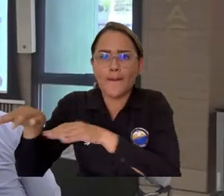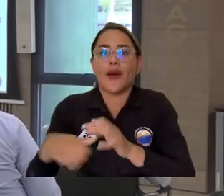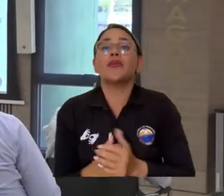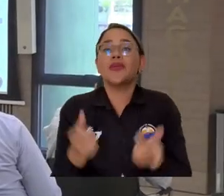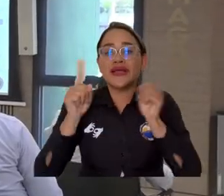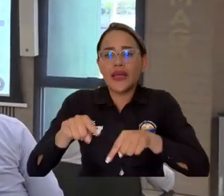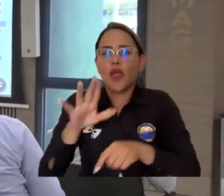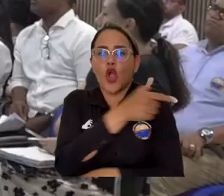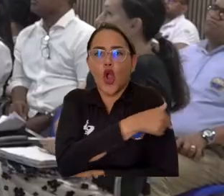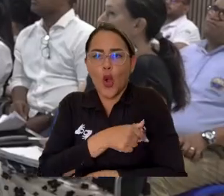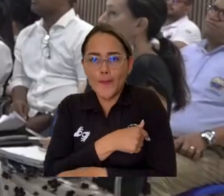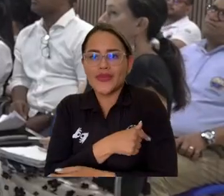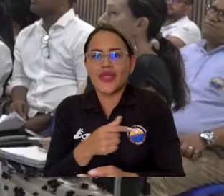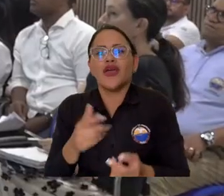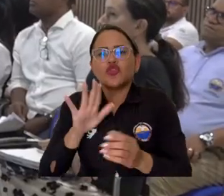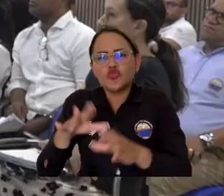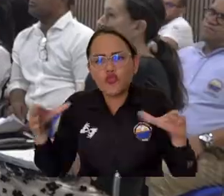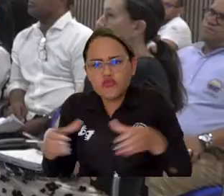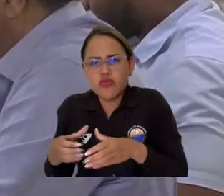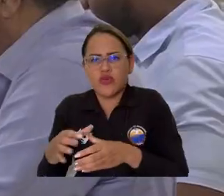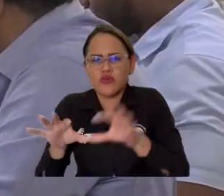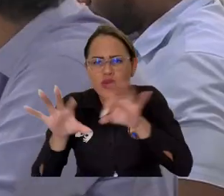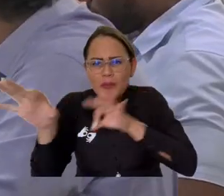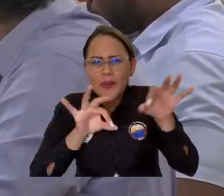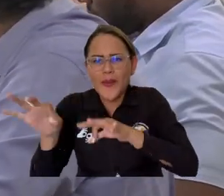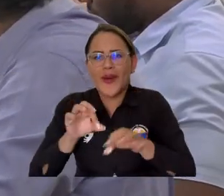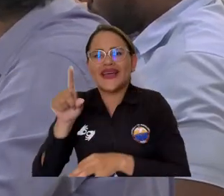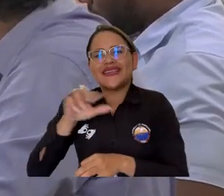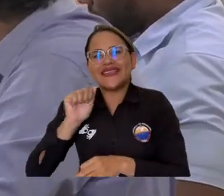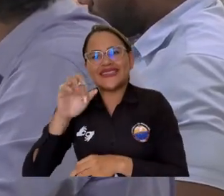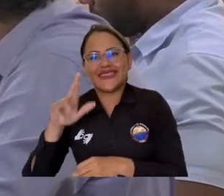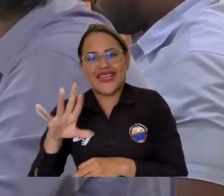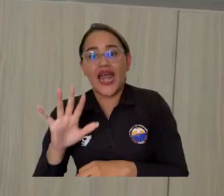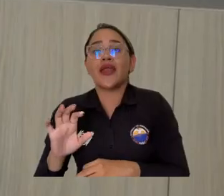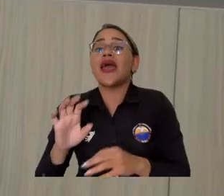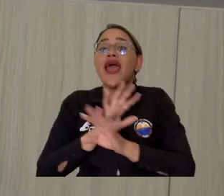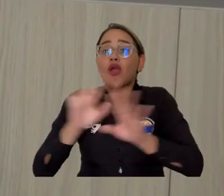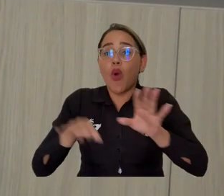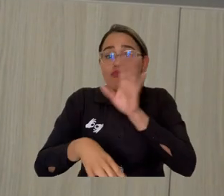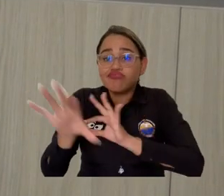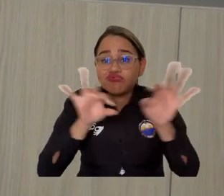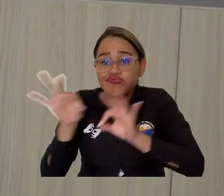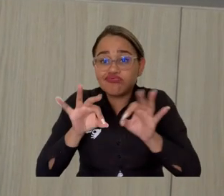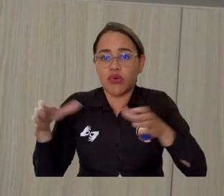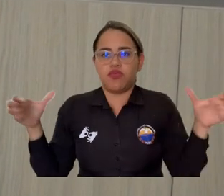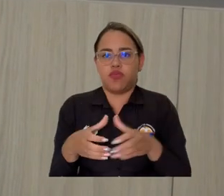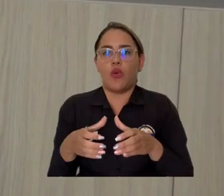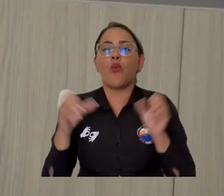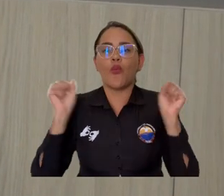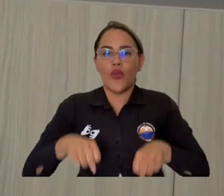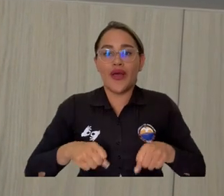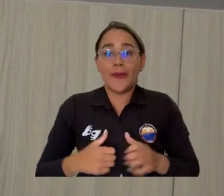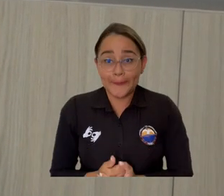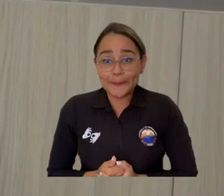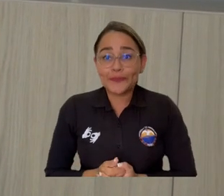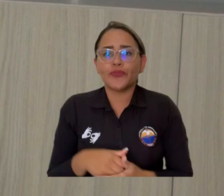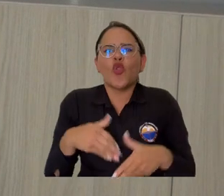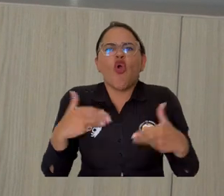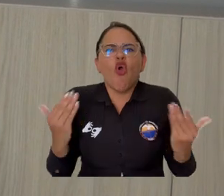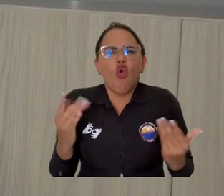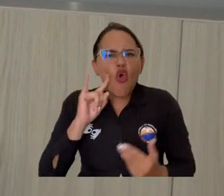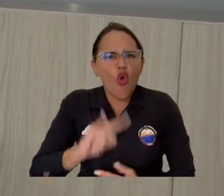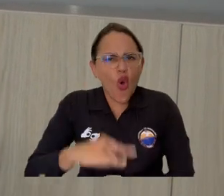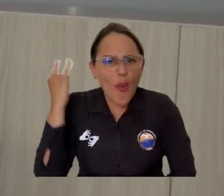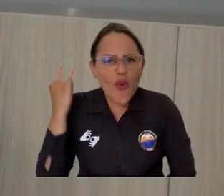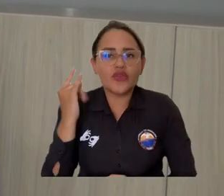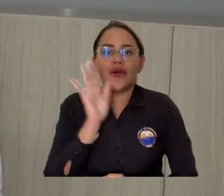docentes elegirán al Comité Interno de Asignación y Reconocimiento de Puntaje, CIARP. Toda esta información está colgada en la